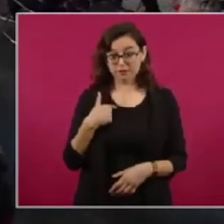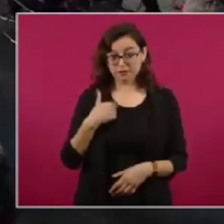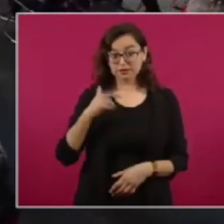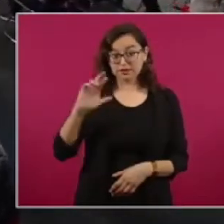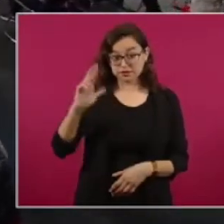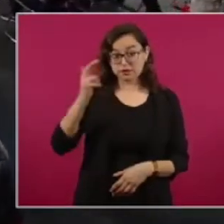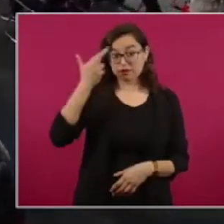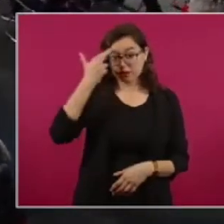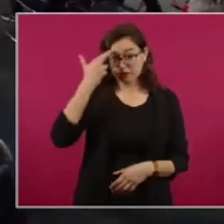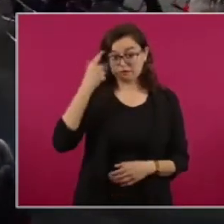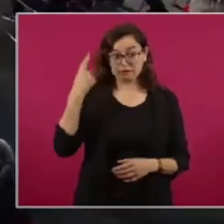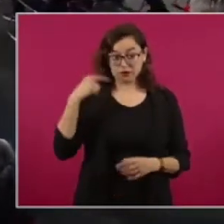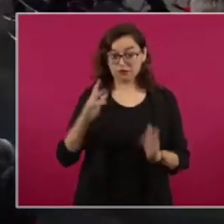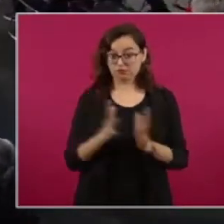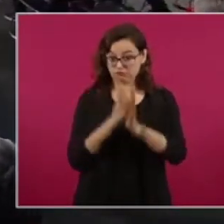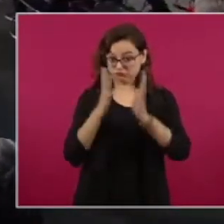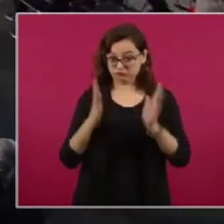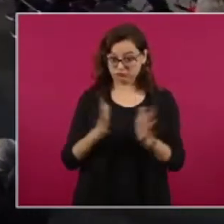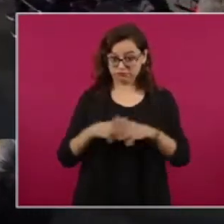haya igualdad.